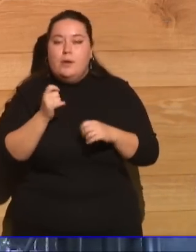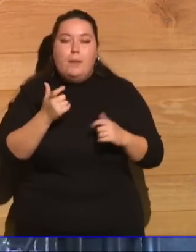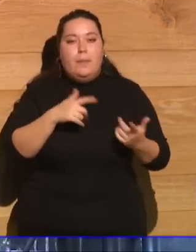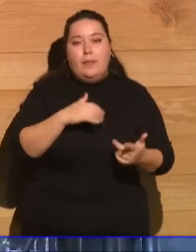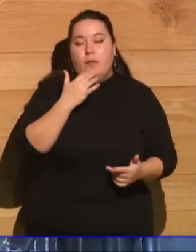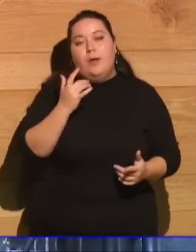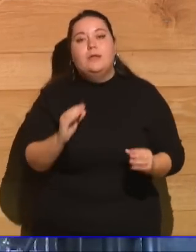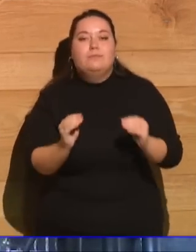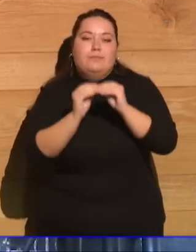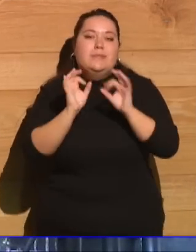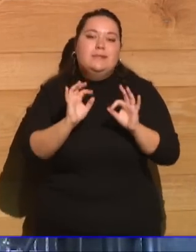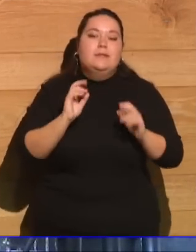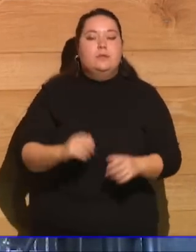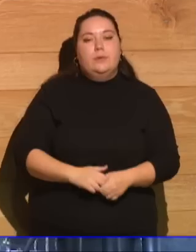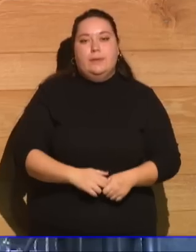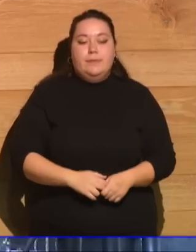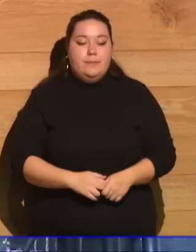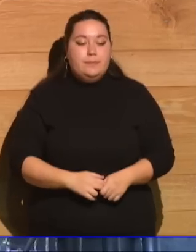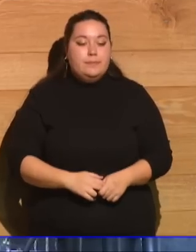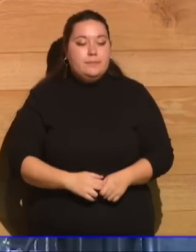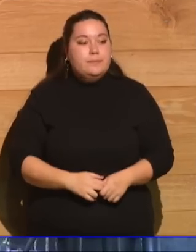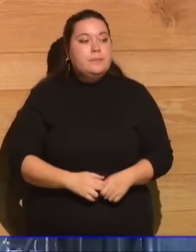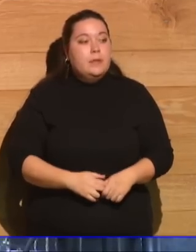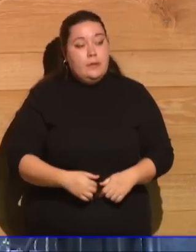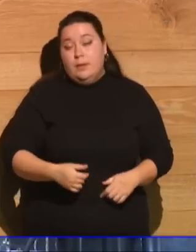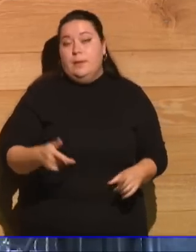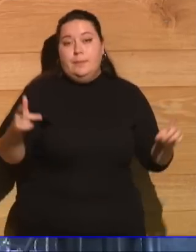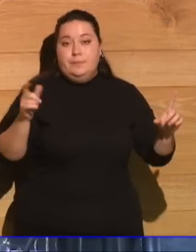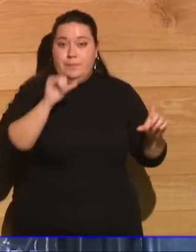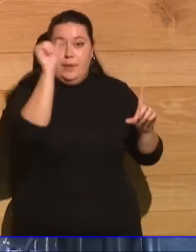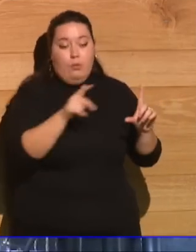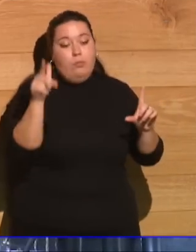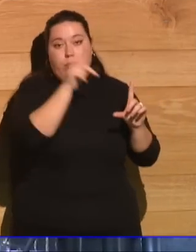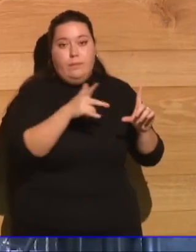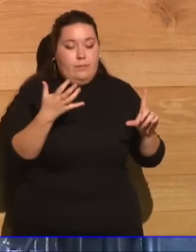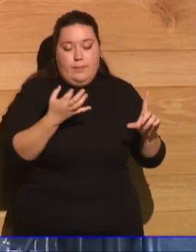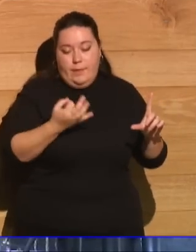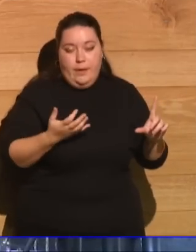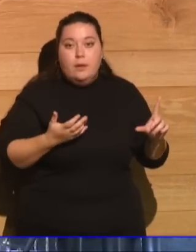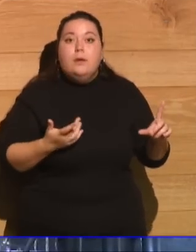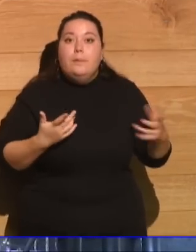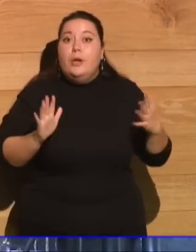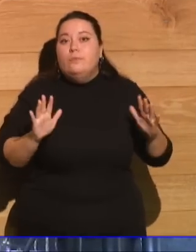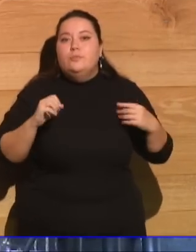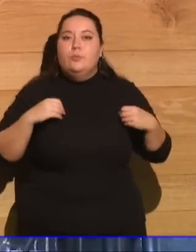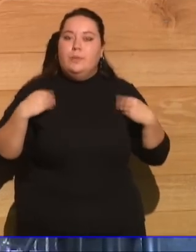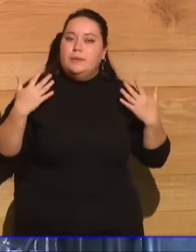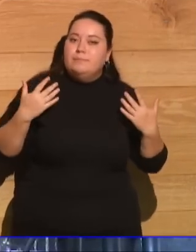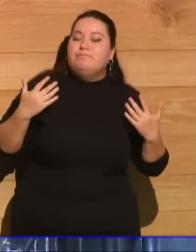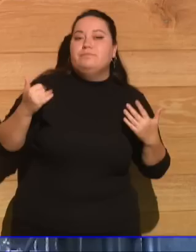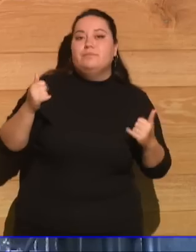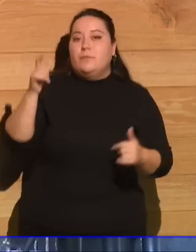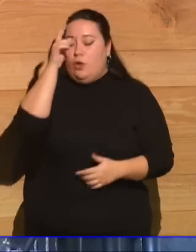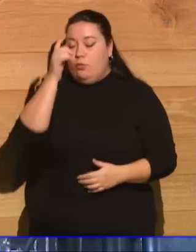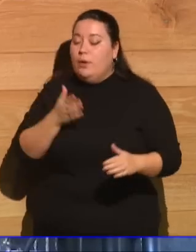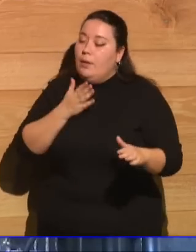disclaimer. Disclaimer. No quedó otro remedio que rodar la película, pero sorpresa. Cuando tú te llegas a Turquía y les dices,